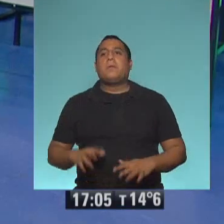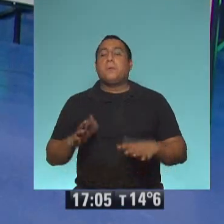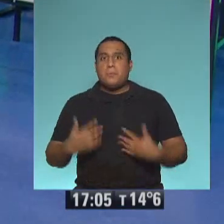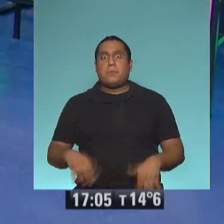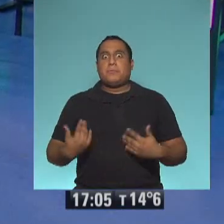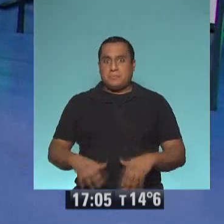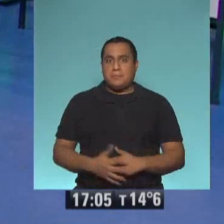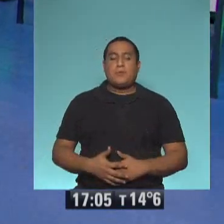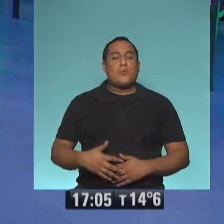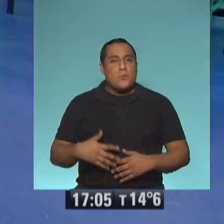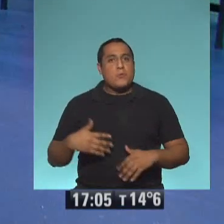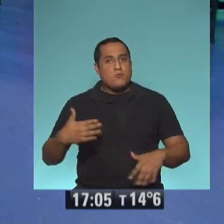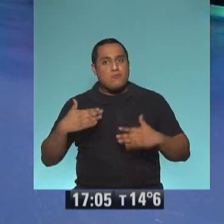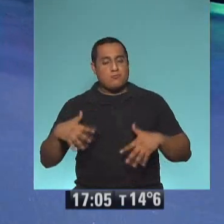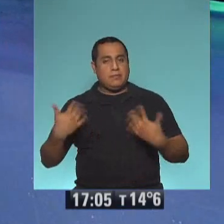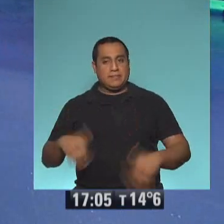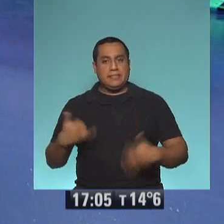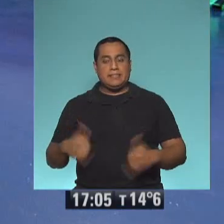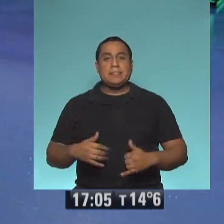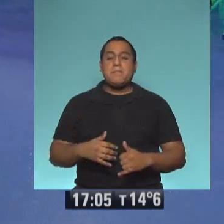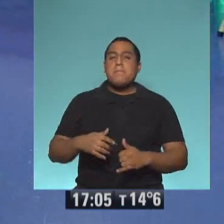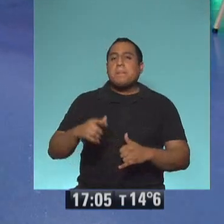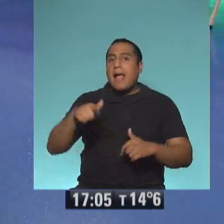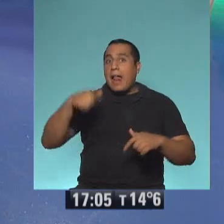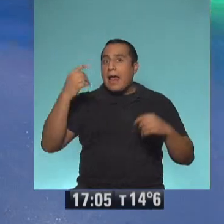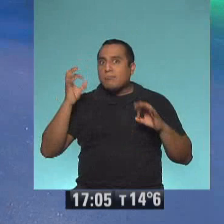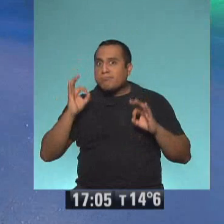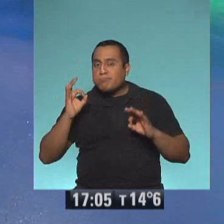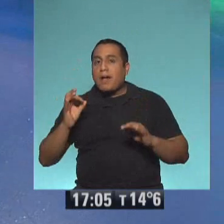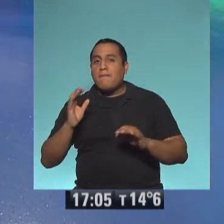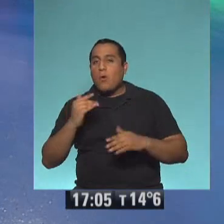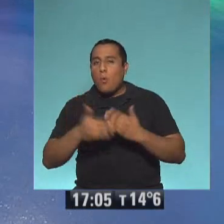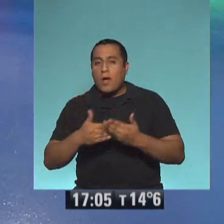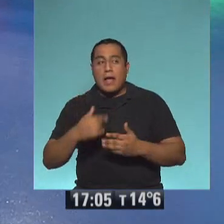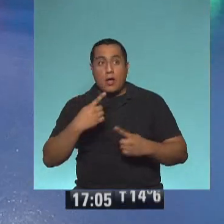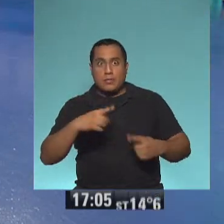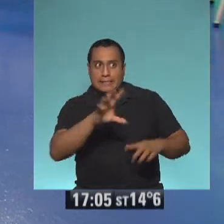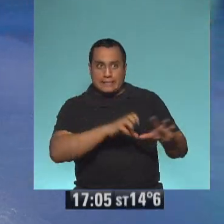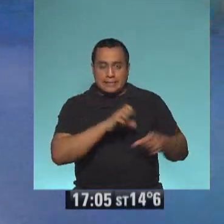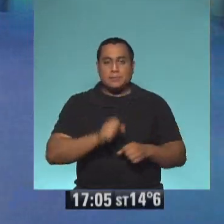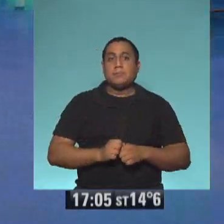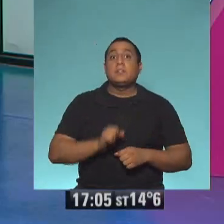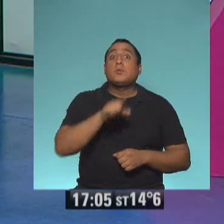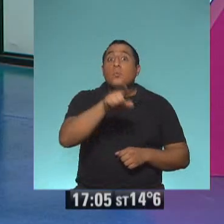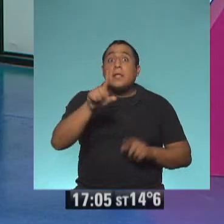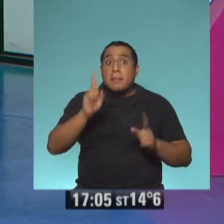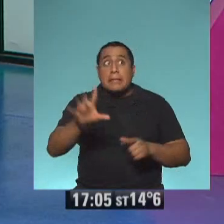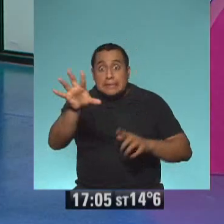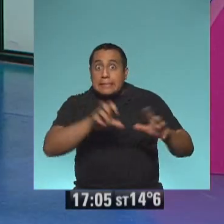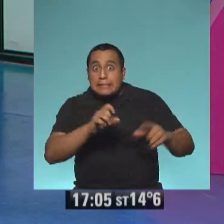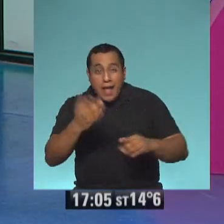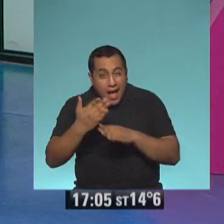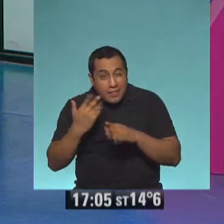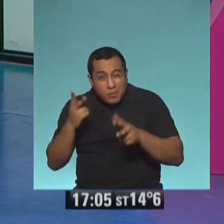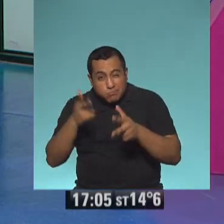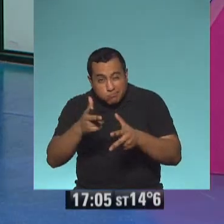es un calor estamos sentados en calor estamos listos para actuar voy a buscar los materiales muy bien chicos se tratan los materiales que les dijimos